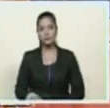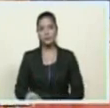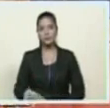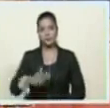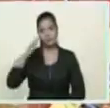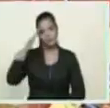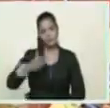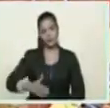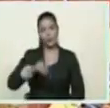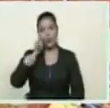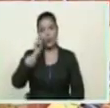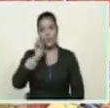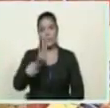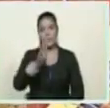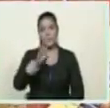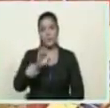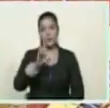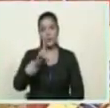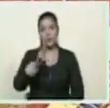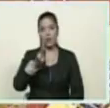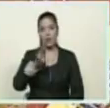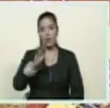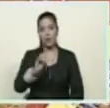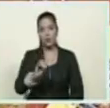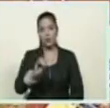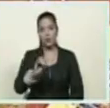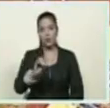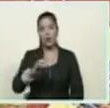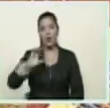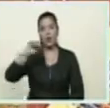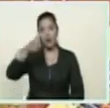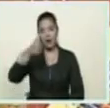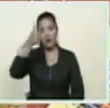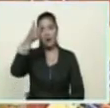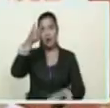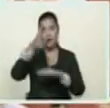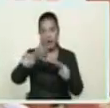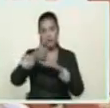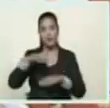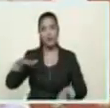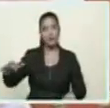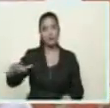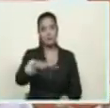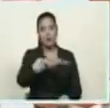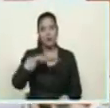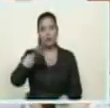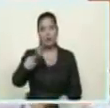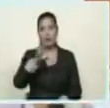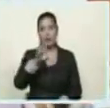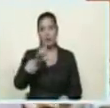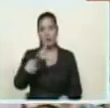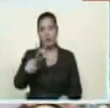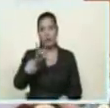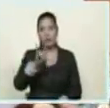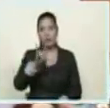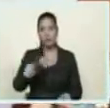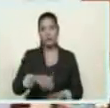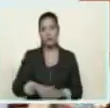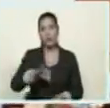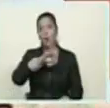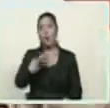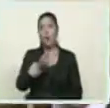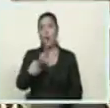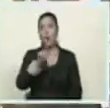mayor general pedro jefe de la red y lo sano pero no juan